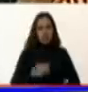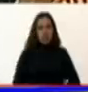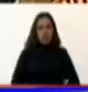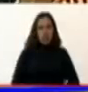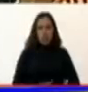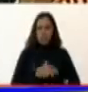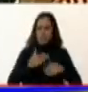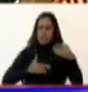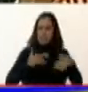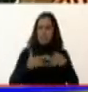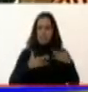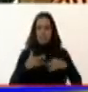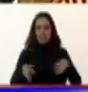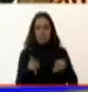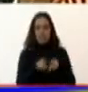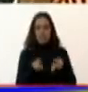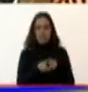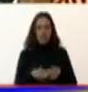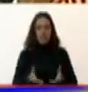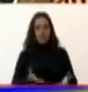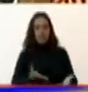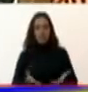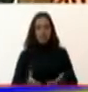como unas,